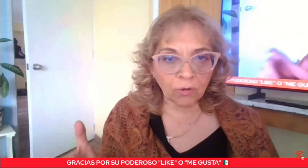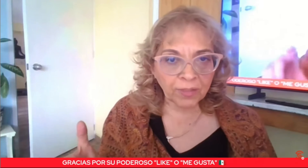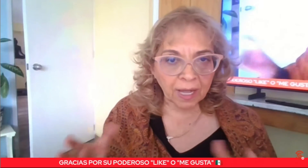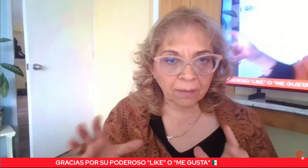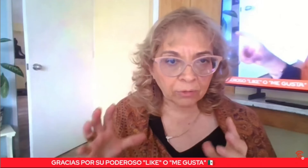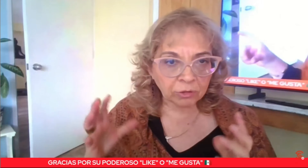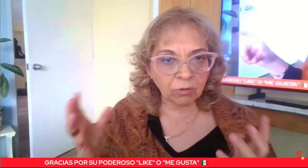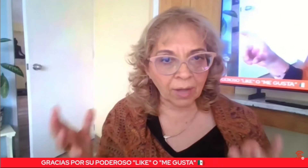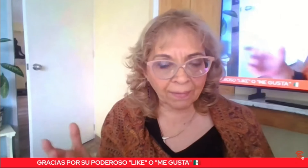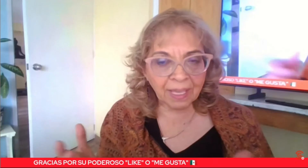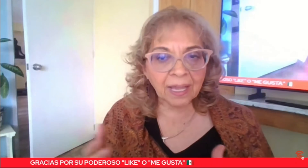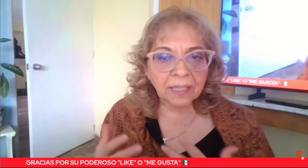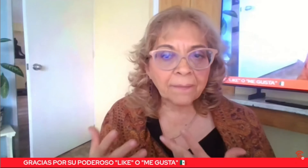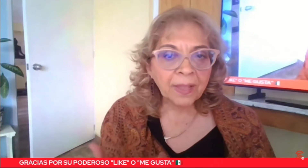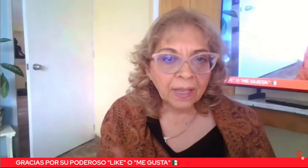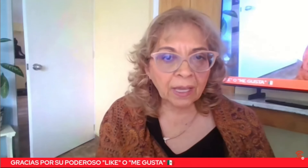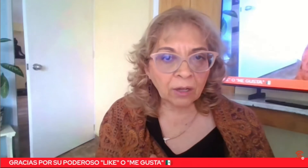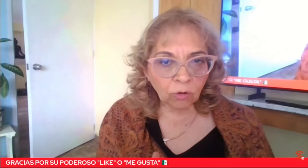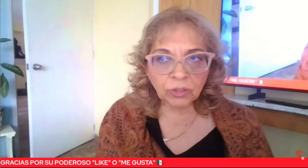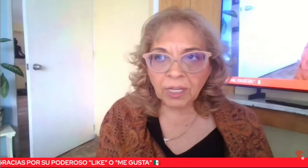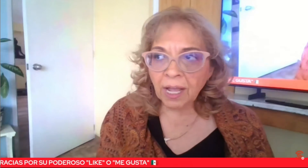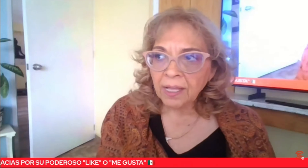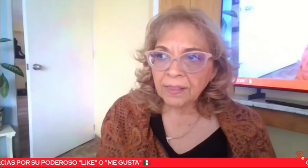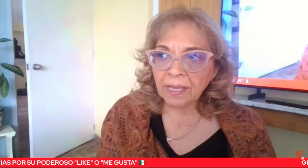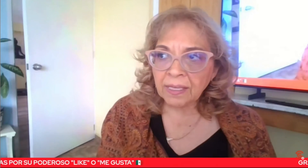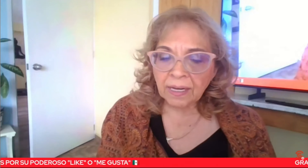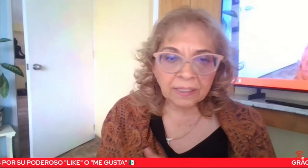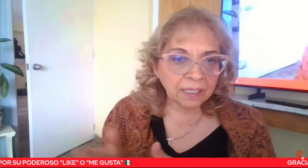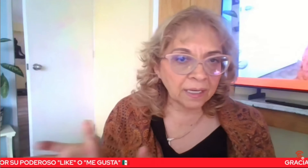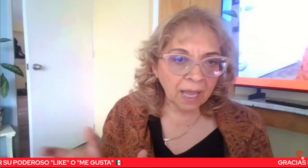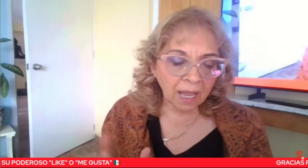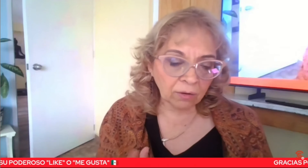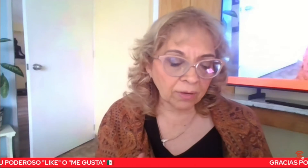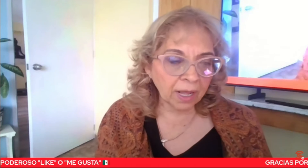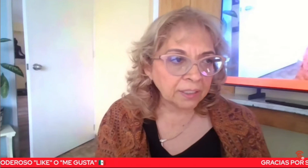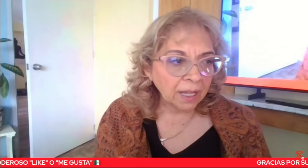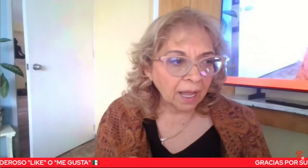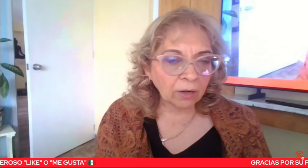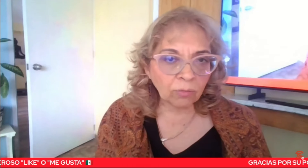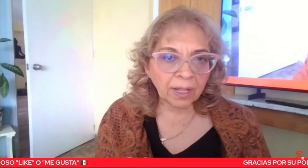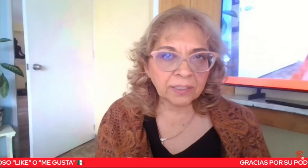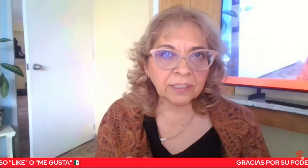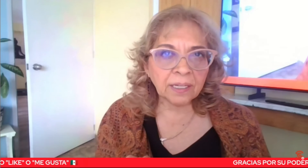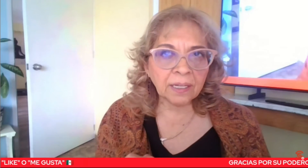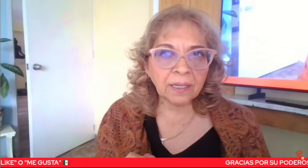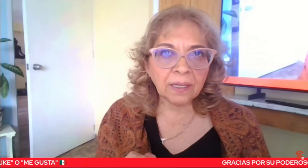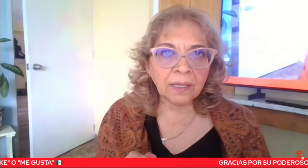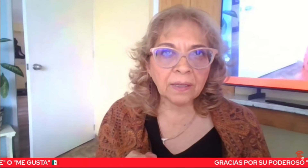persecución, digamos, ¿no?, abierta en contra de quienes tienen algunas